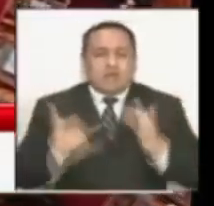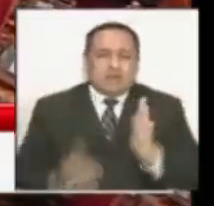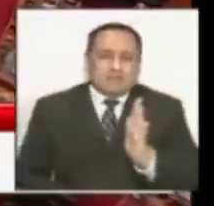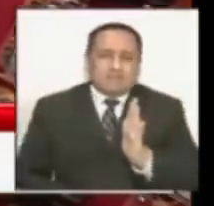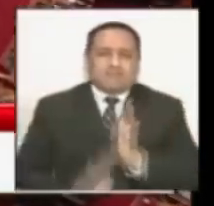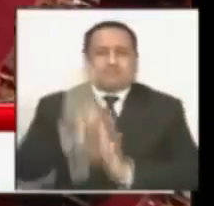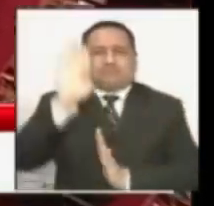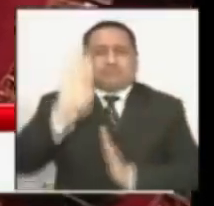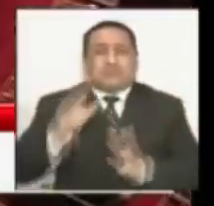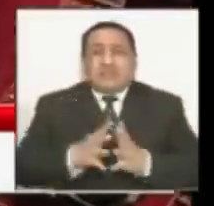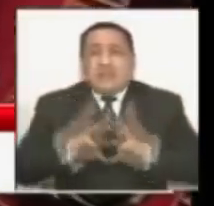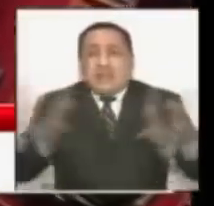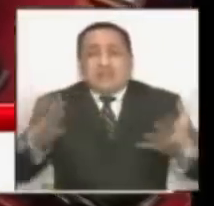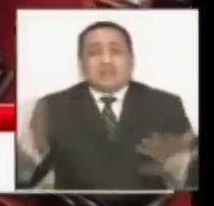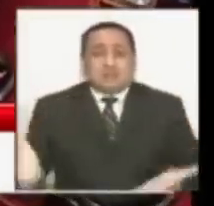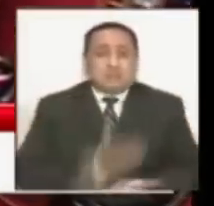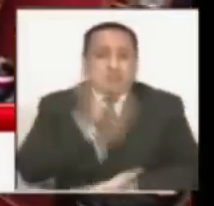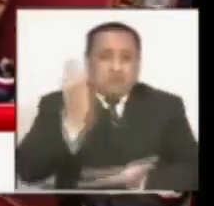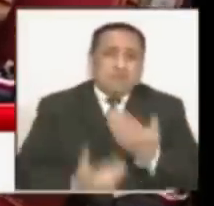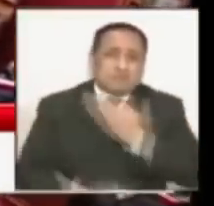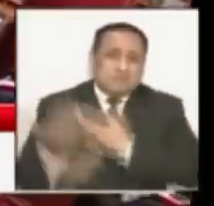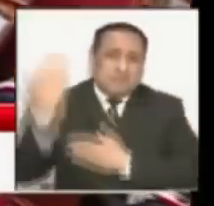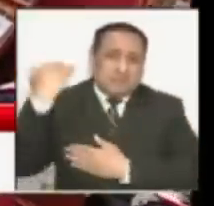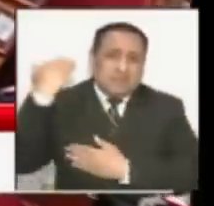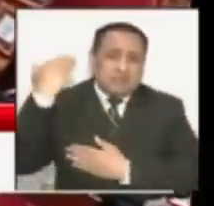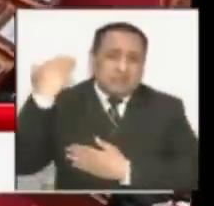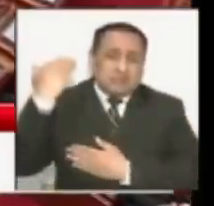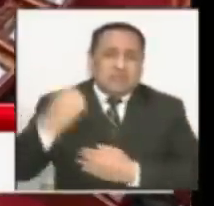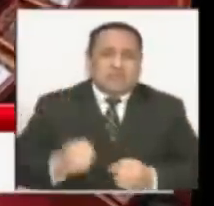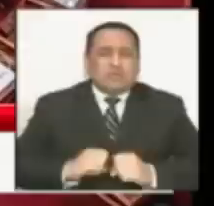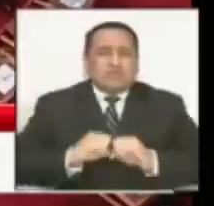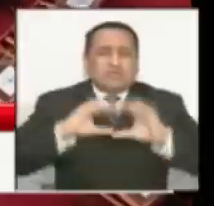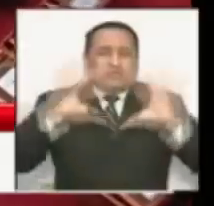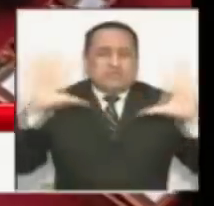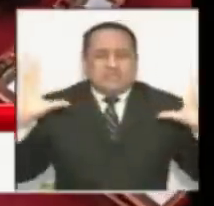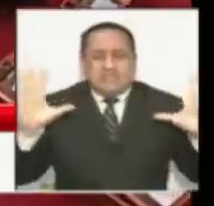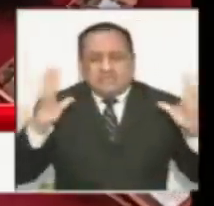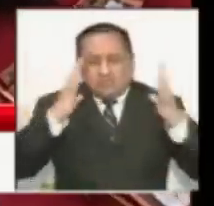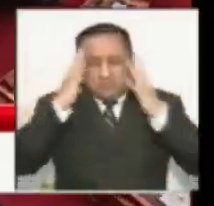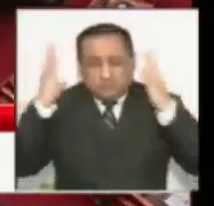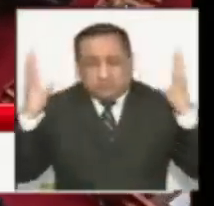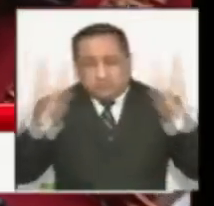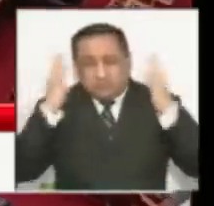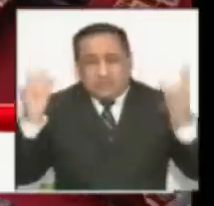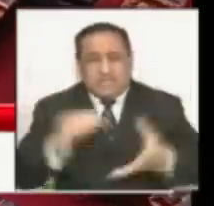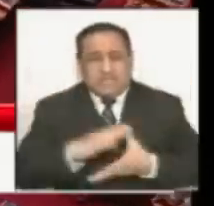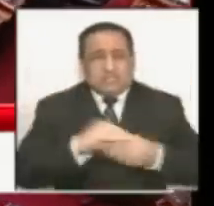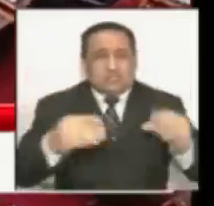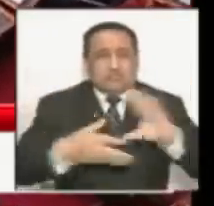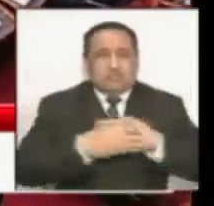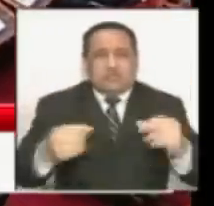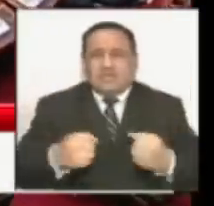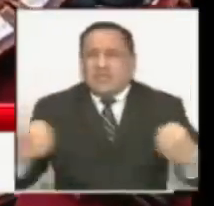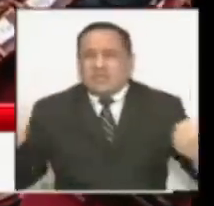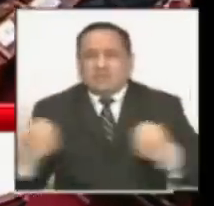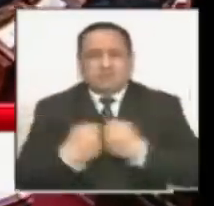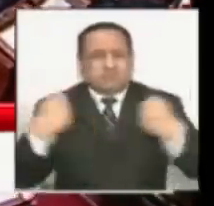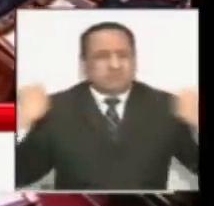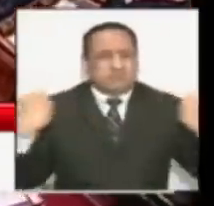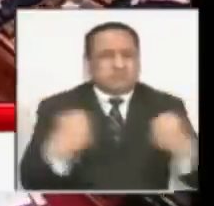superar catástrofes que hemos vivido anteriormente, días aciagos en nuestra historia,